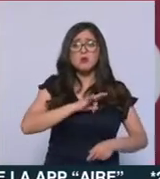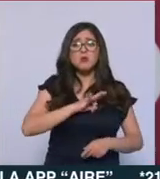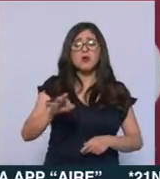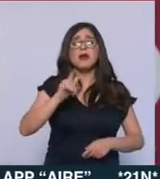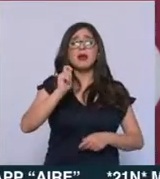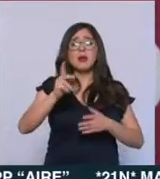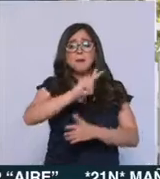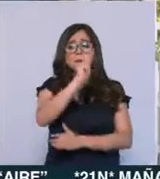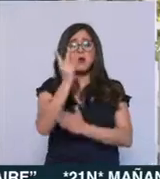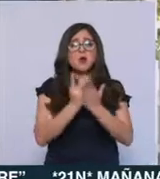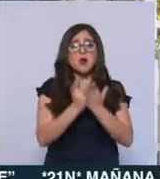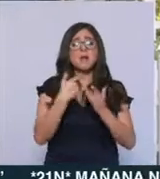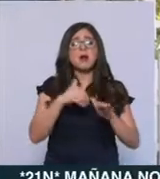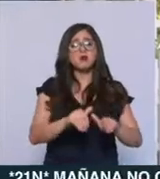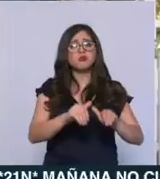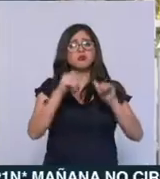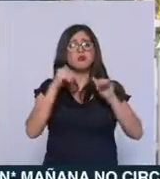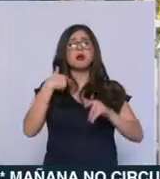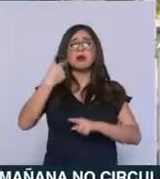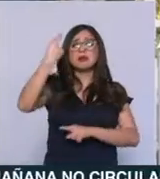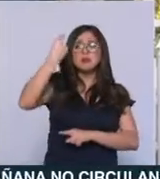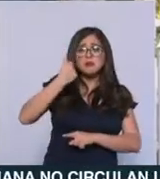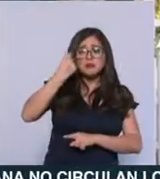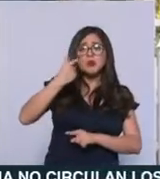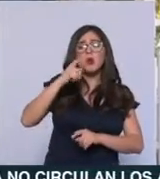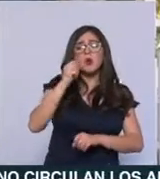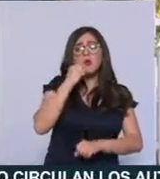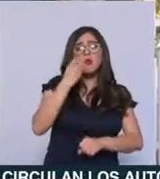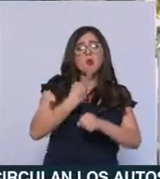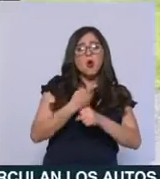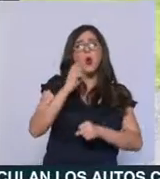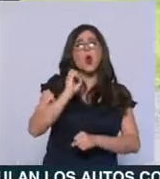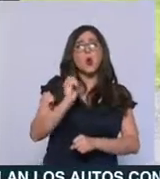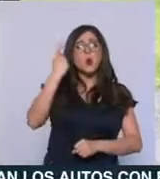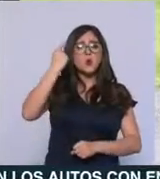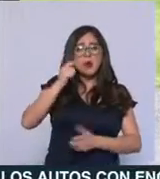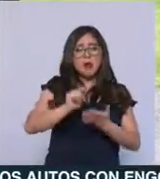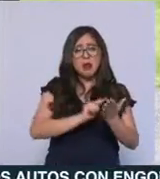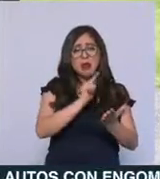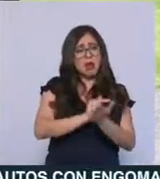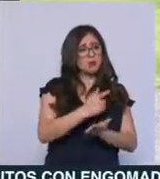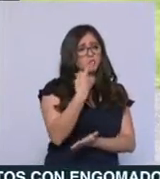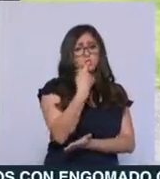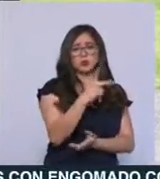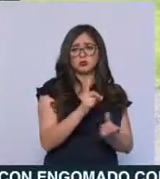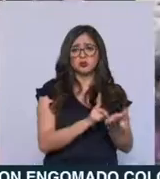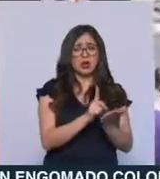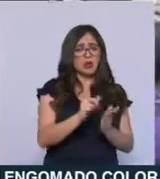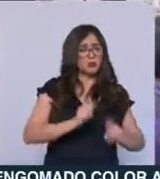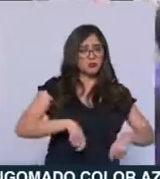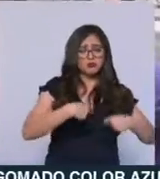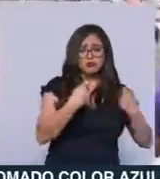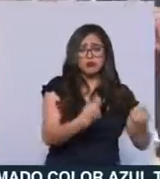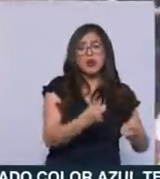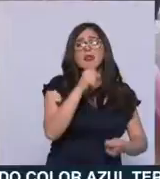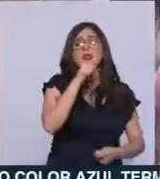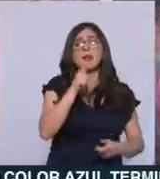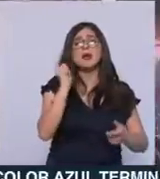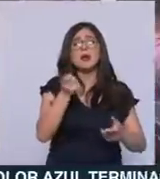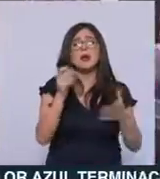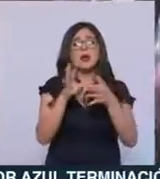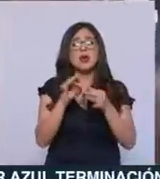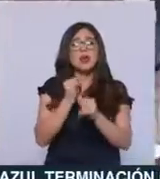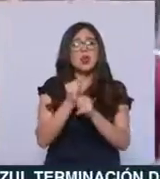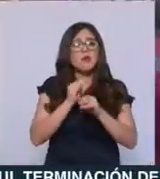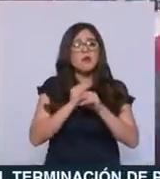retiro voluntario o jubilación por ley, cuyos derechos son adquiridos. El funcionario también dio a conocer información de uno de los líderes